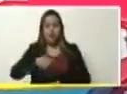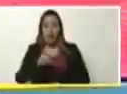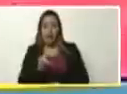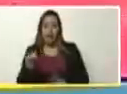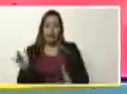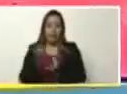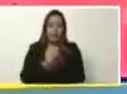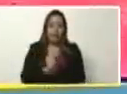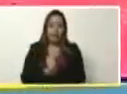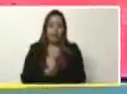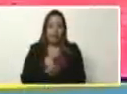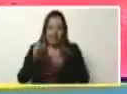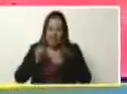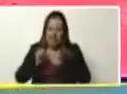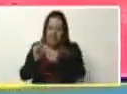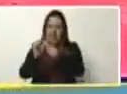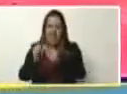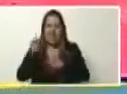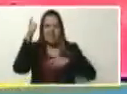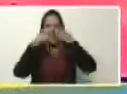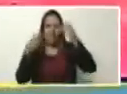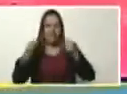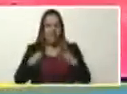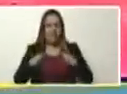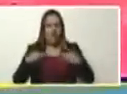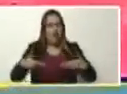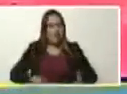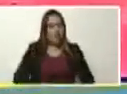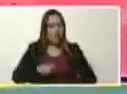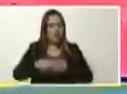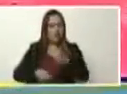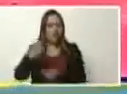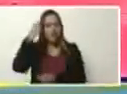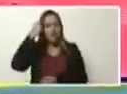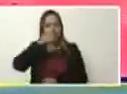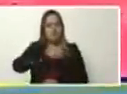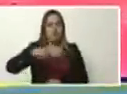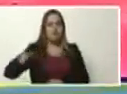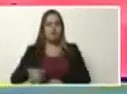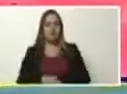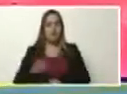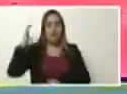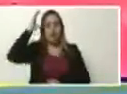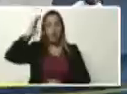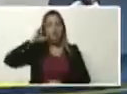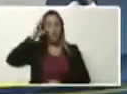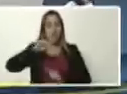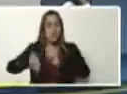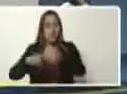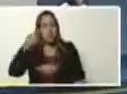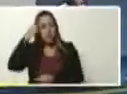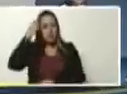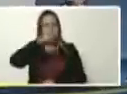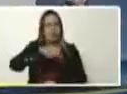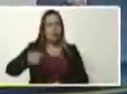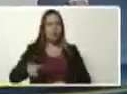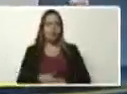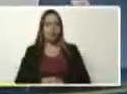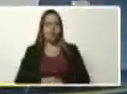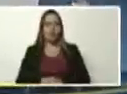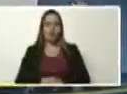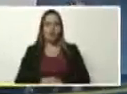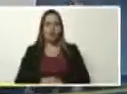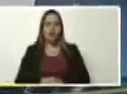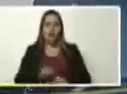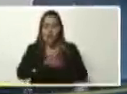mantener a Chávez vivo en la lucha diaria del pueblo, en la conciencia diaria del pueblo, en la